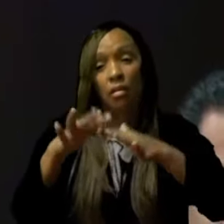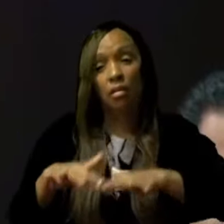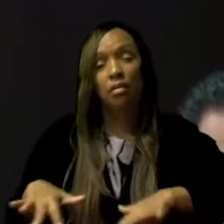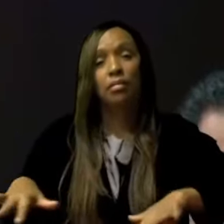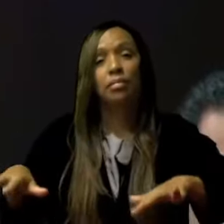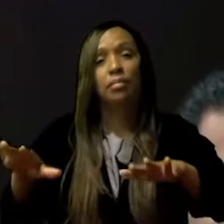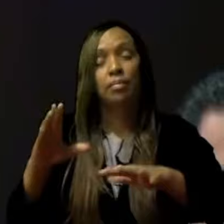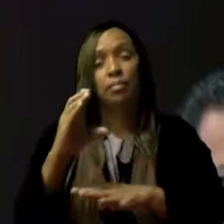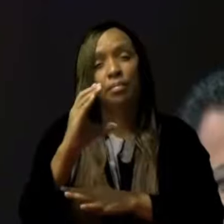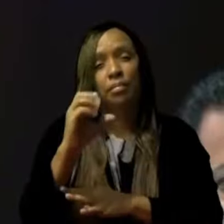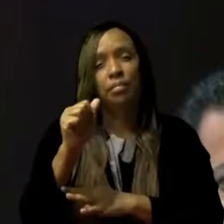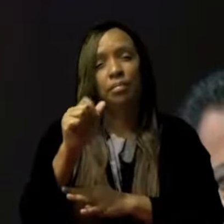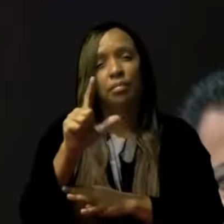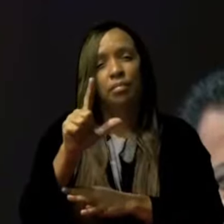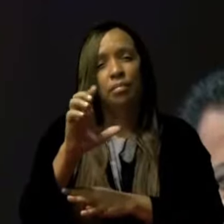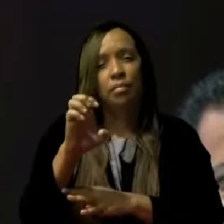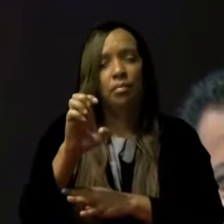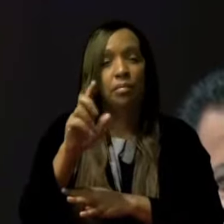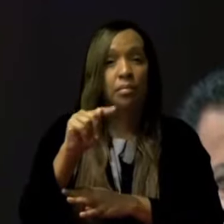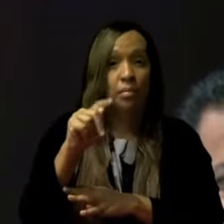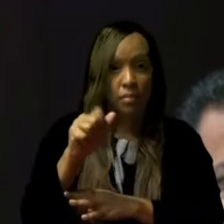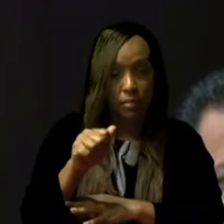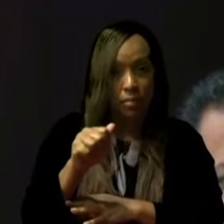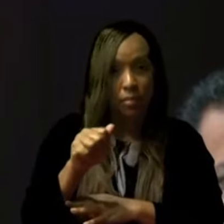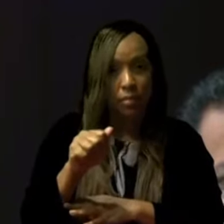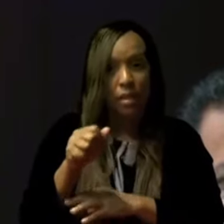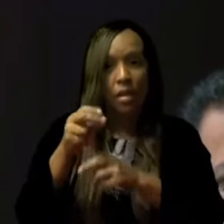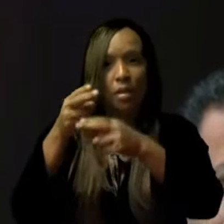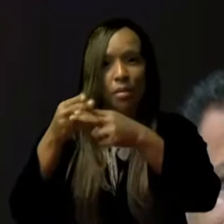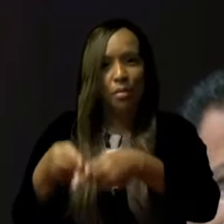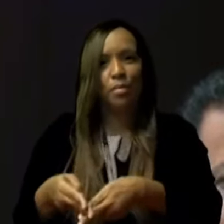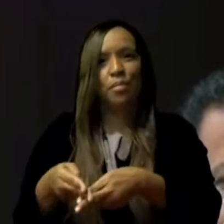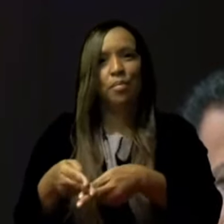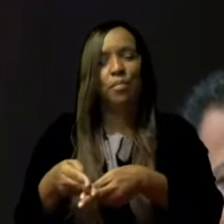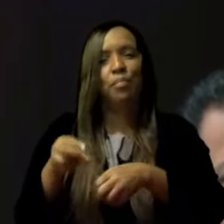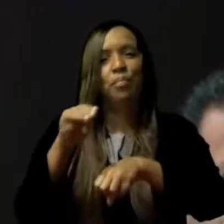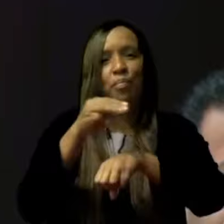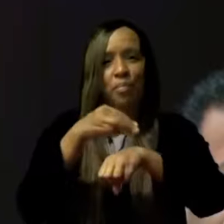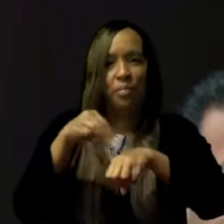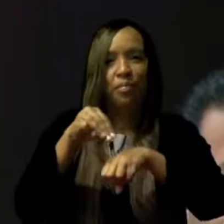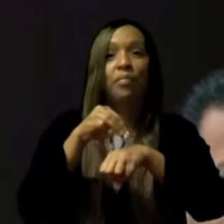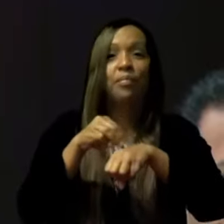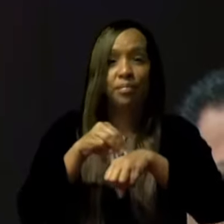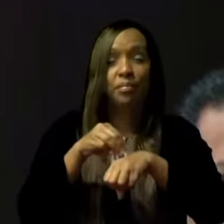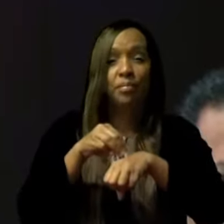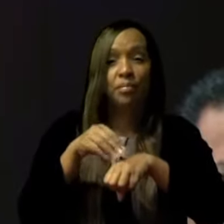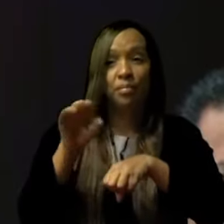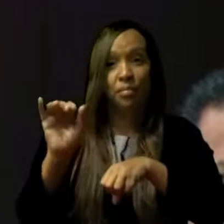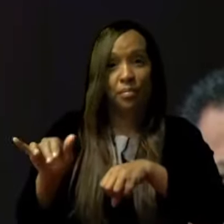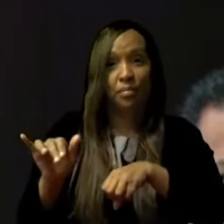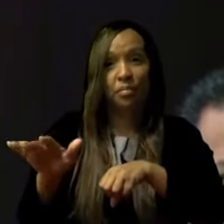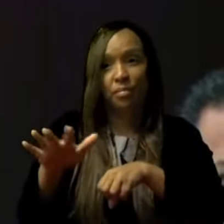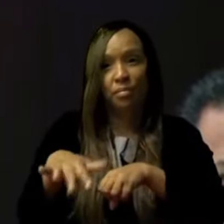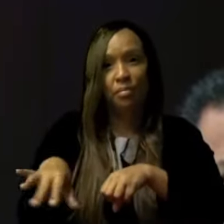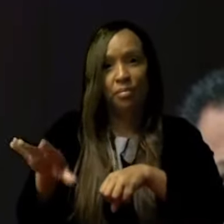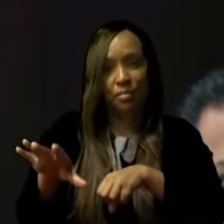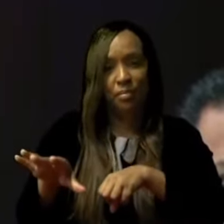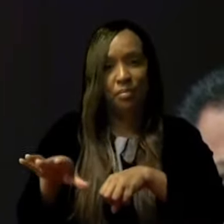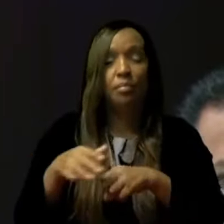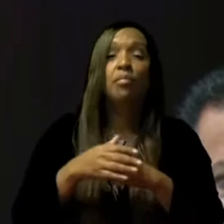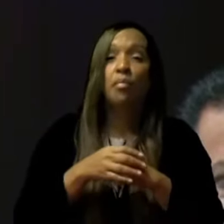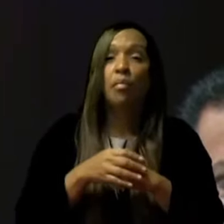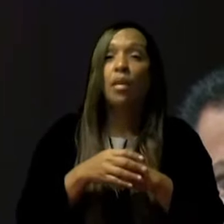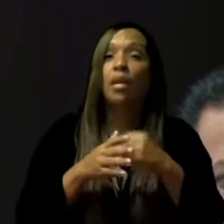él se encuentra enclavado el principal aeropuerto del país, que es el Aeropuerto Internacional de las Américas. Y La Caleta ya se ha